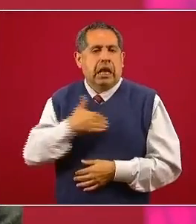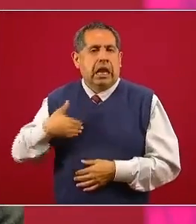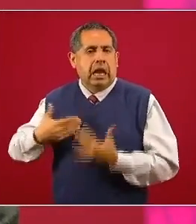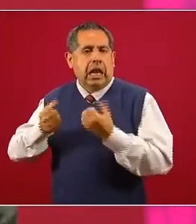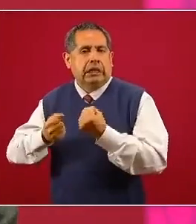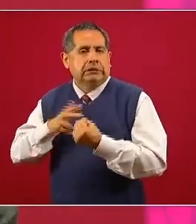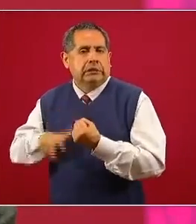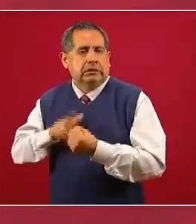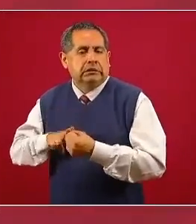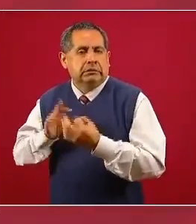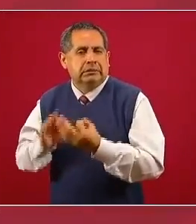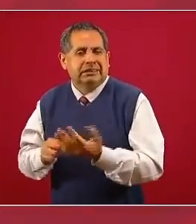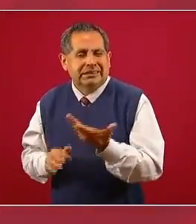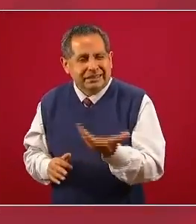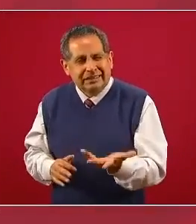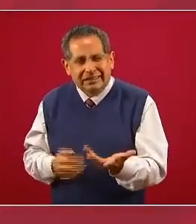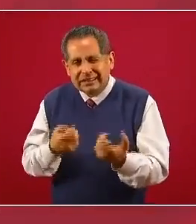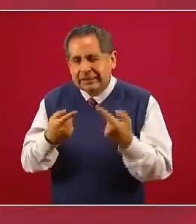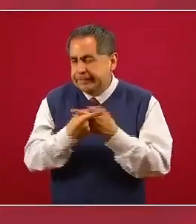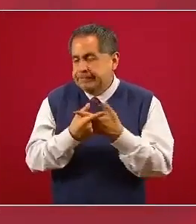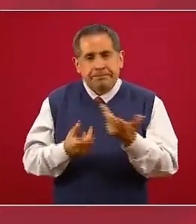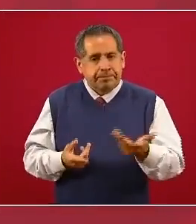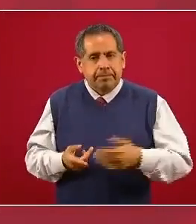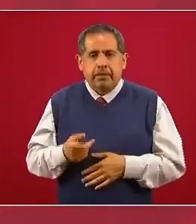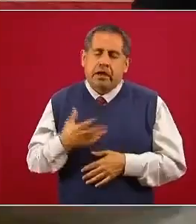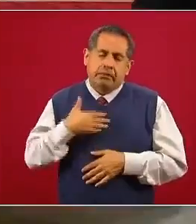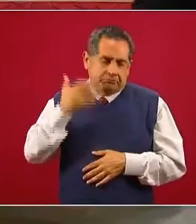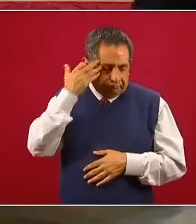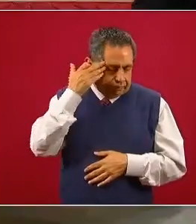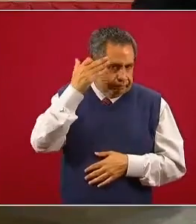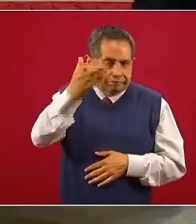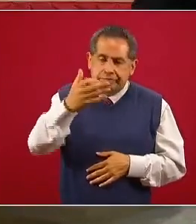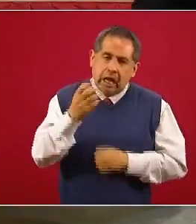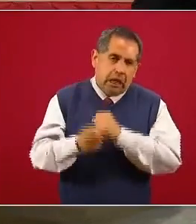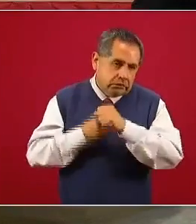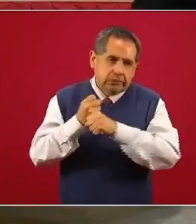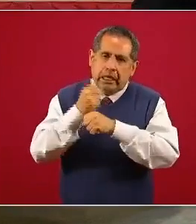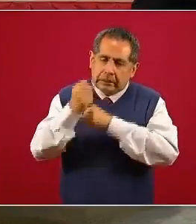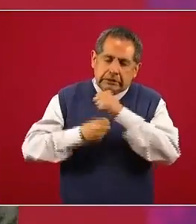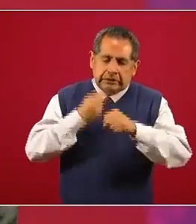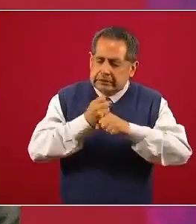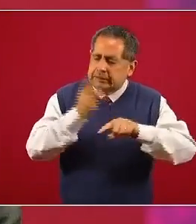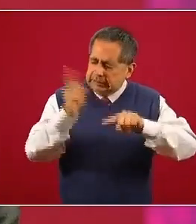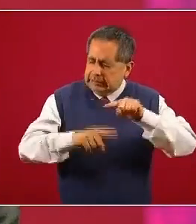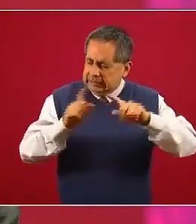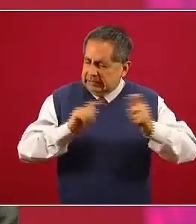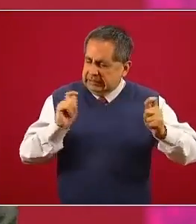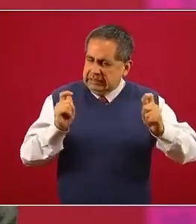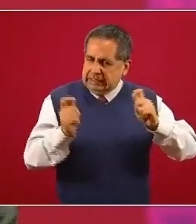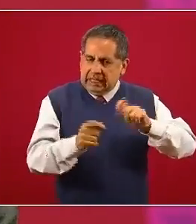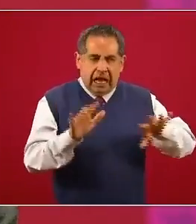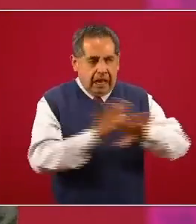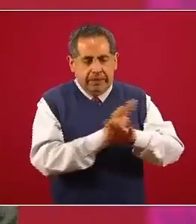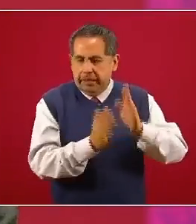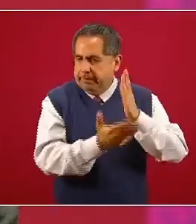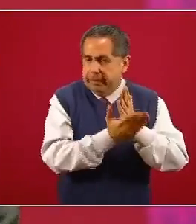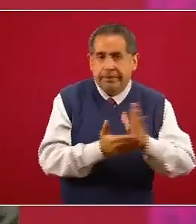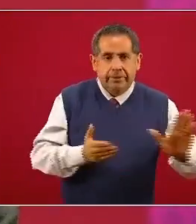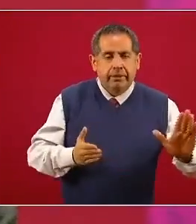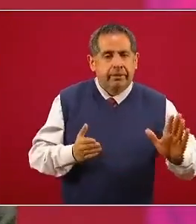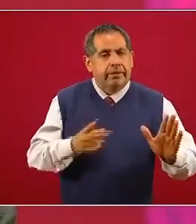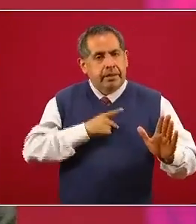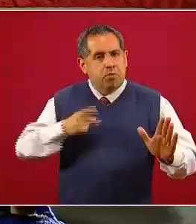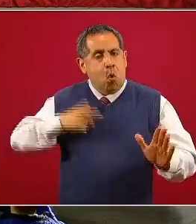gobierno. Entonces, es un tema. Tardaremos, desde luego, algunos años en lograrlo y habrá que seguir